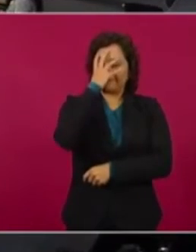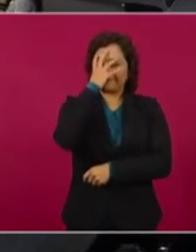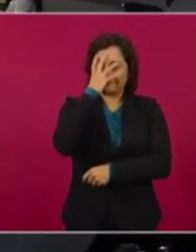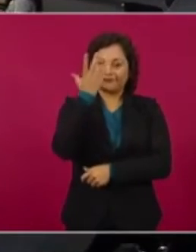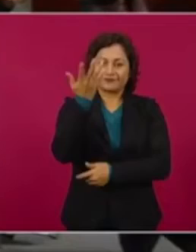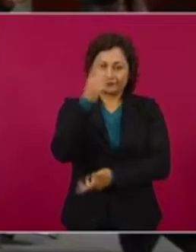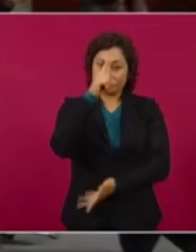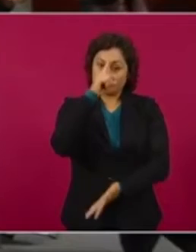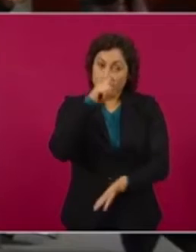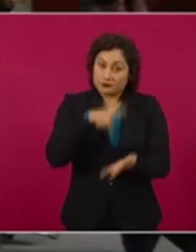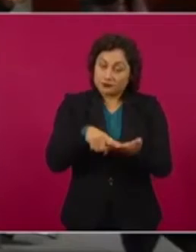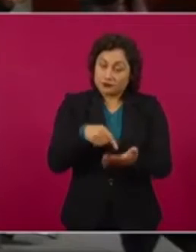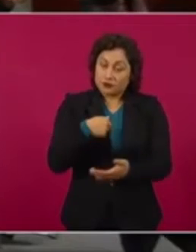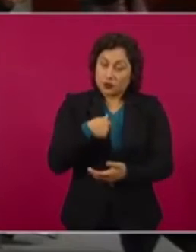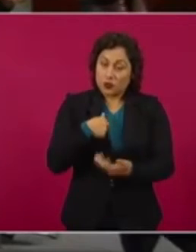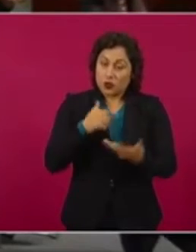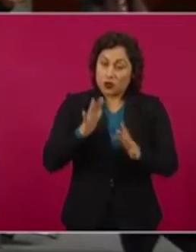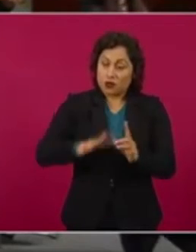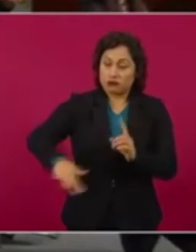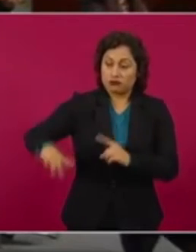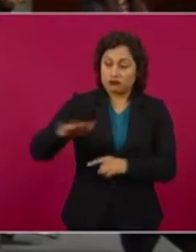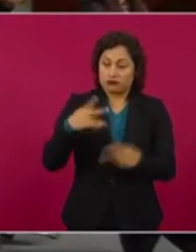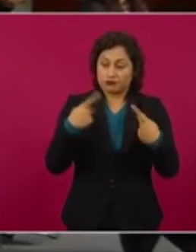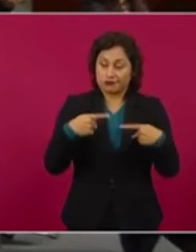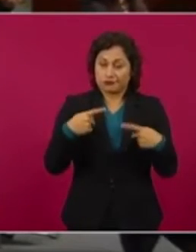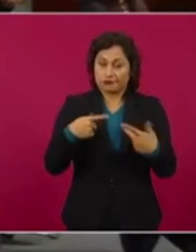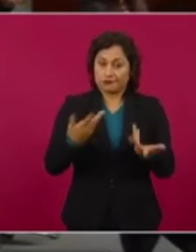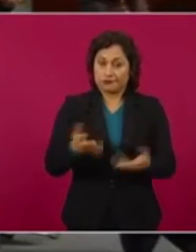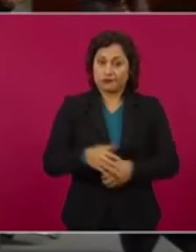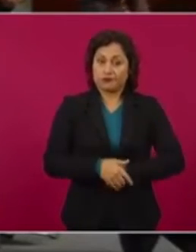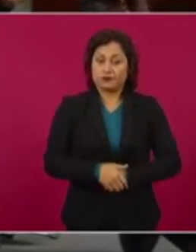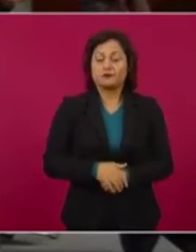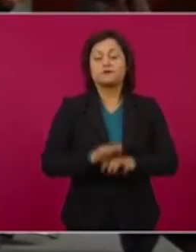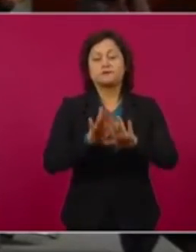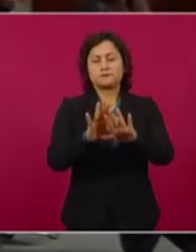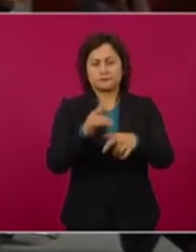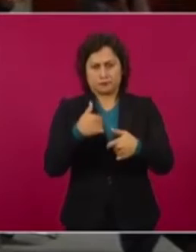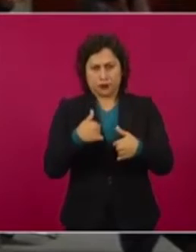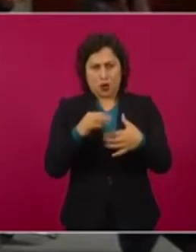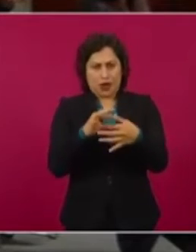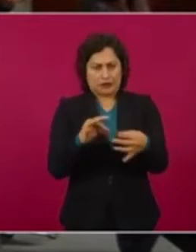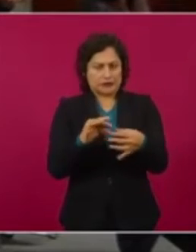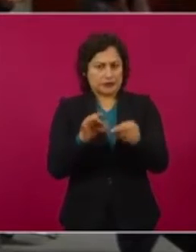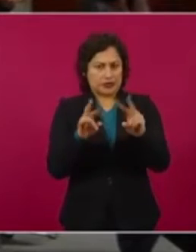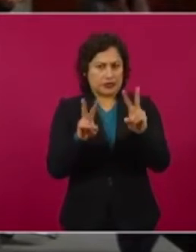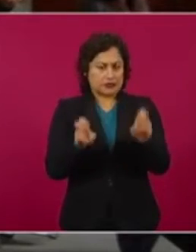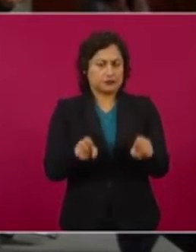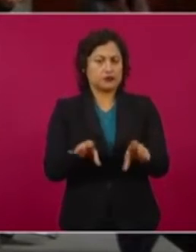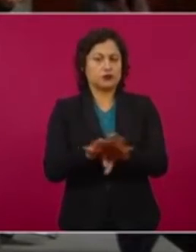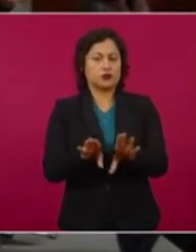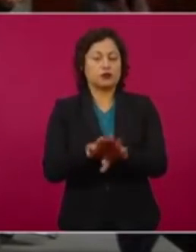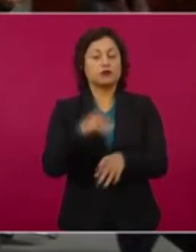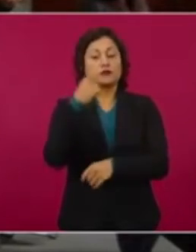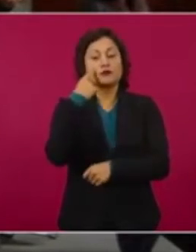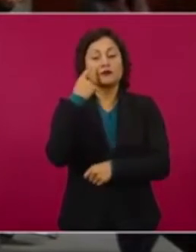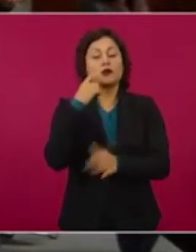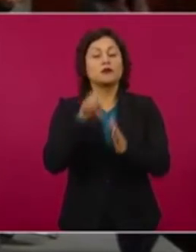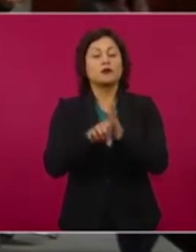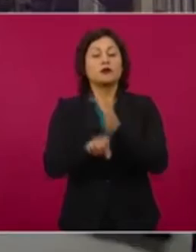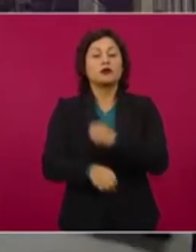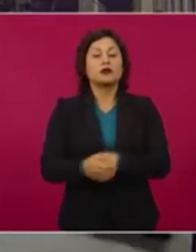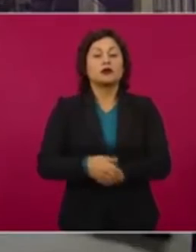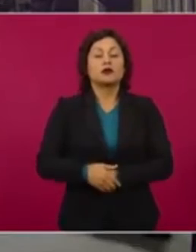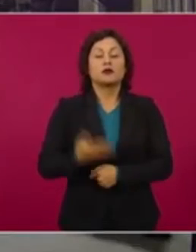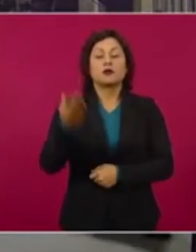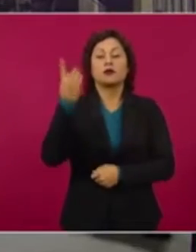que podemos ser. Y bueno, le quiero contar un poco cómo está el tema. En el 48 se expiden